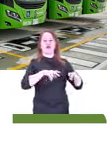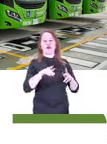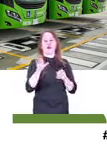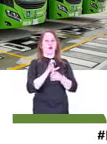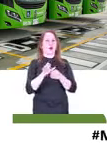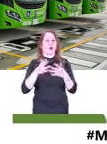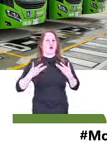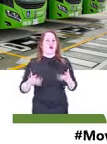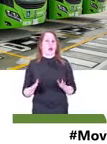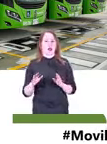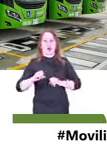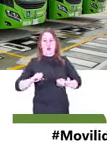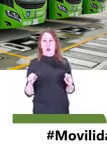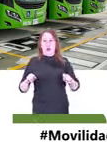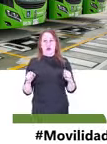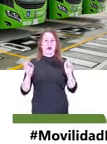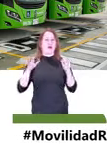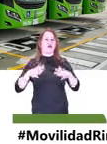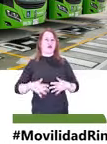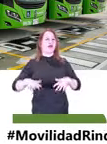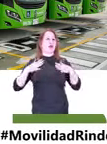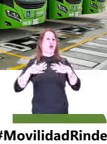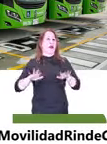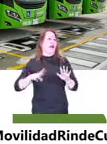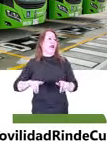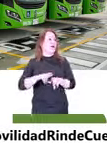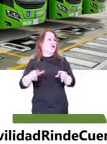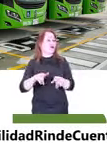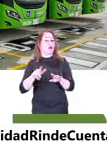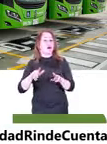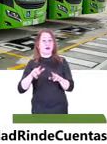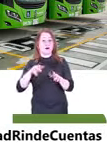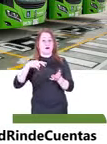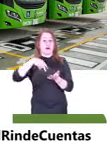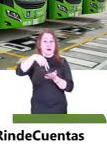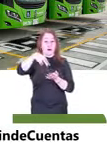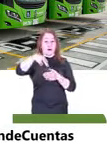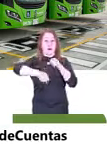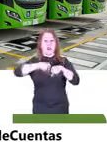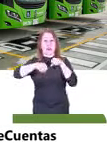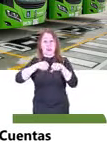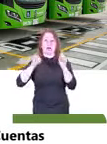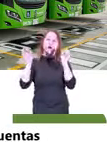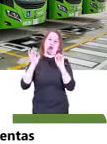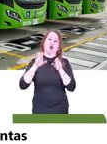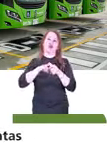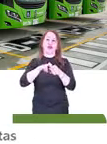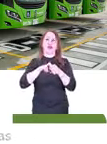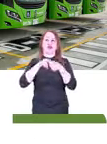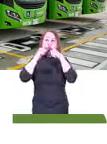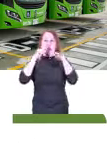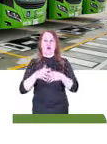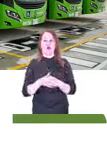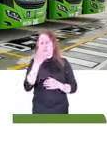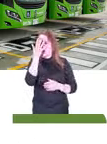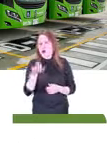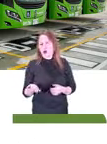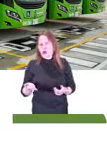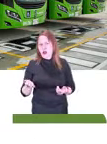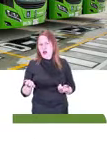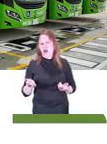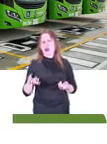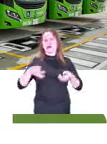solamente en Bogotá, sino en cualquier lugar del mundo de forma sostenible, son a pie, en bicicleta o el transporte público. ¿Por qué son los únicos modos